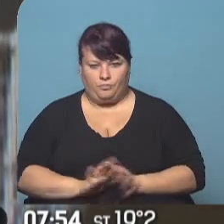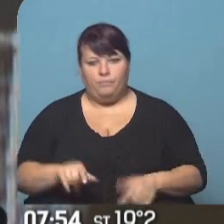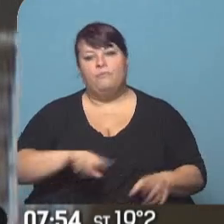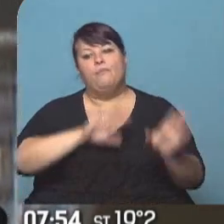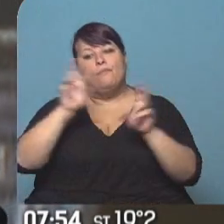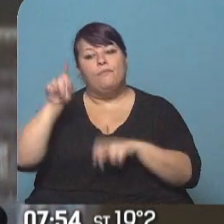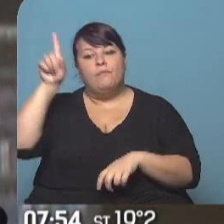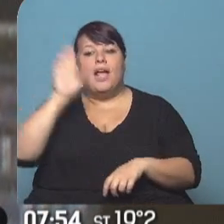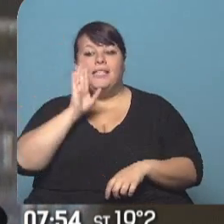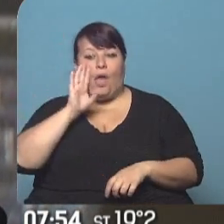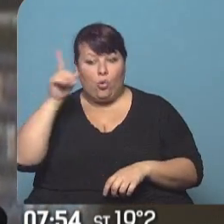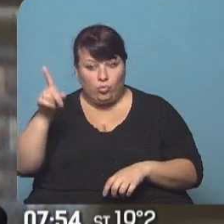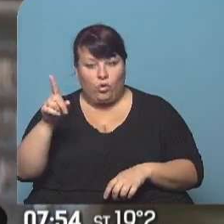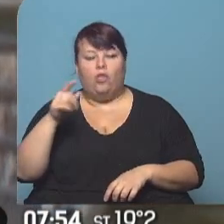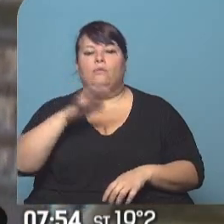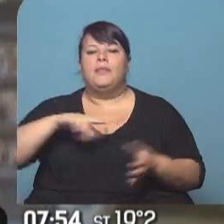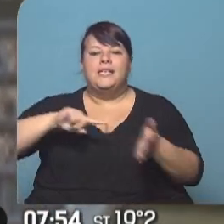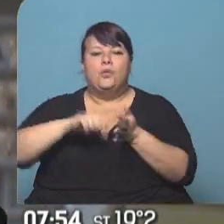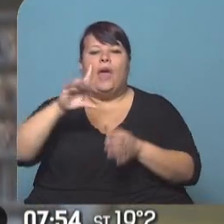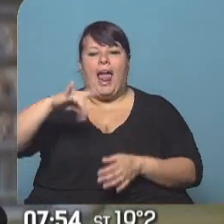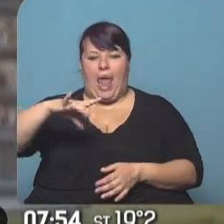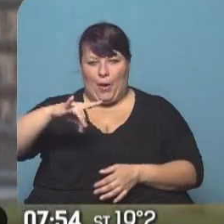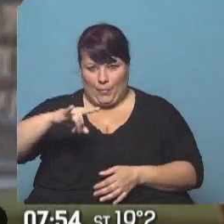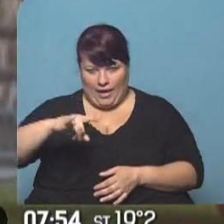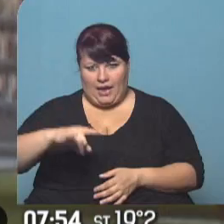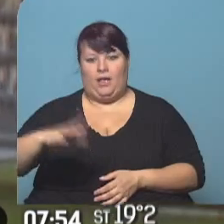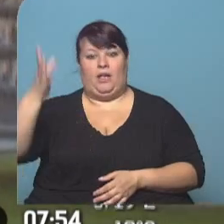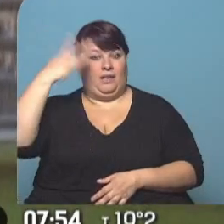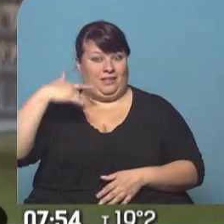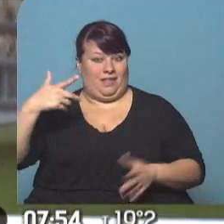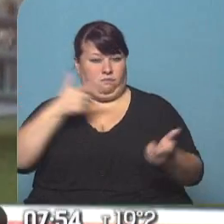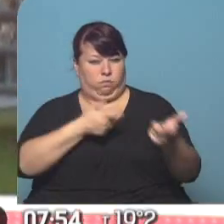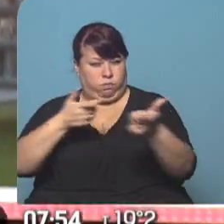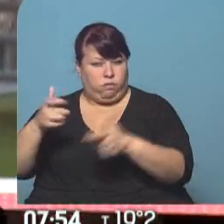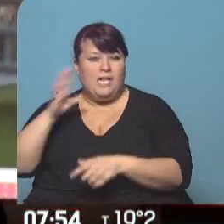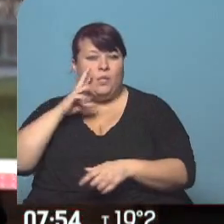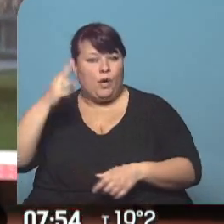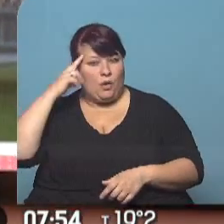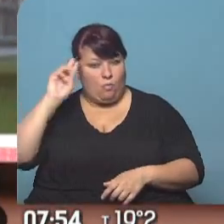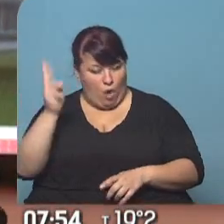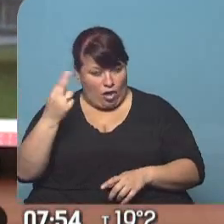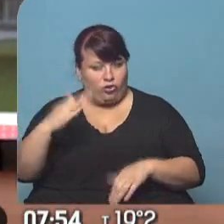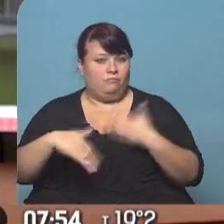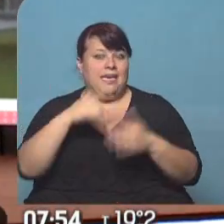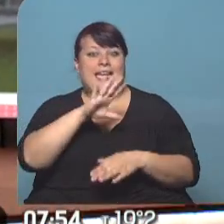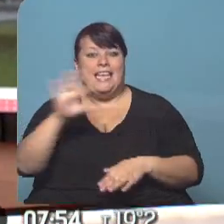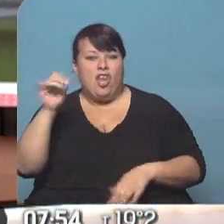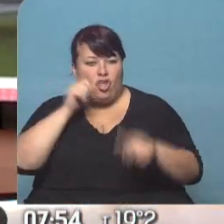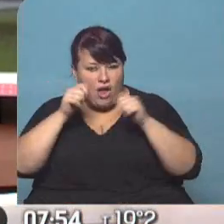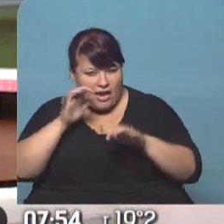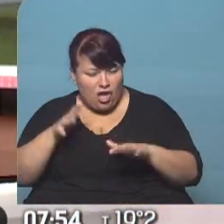Vamos a los Estados Unidos, nos ubicamos en la ciudad de Las Vegas, luego de la tragedia, luego de los 59 muertos, casi 500